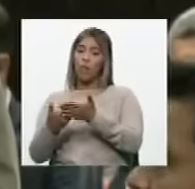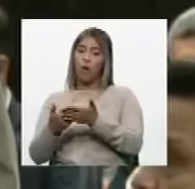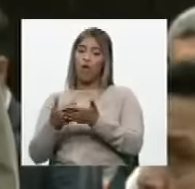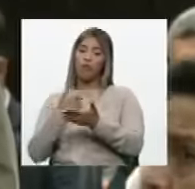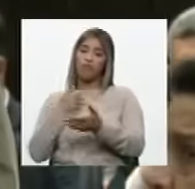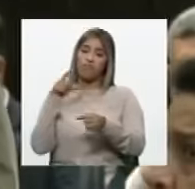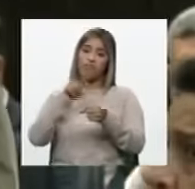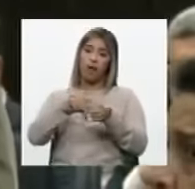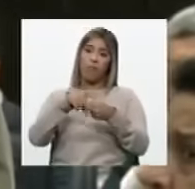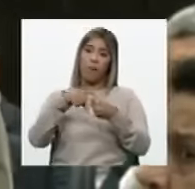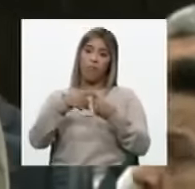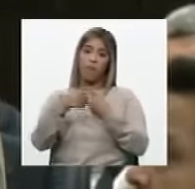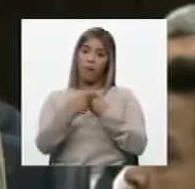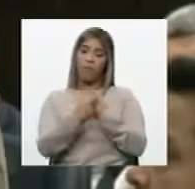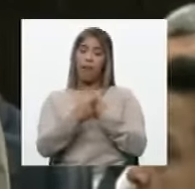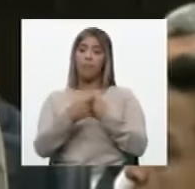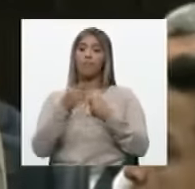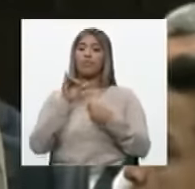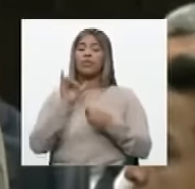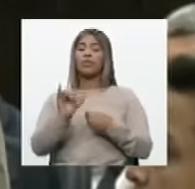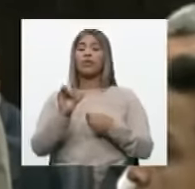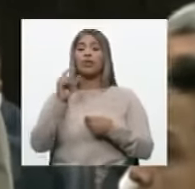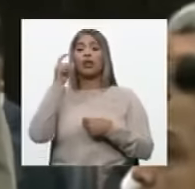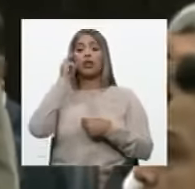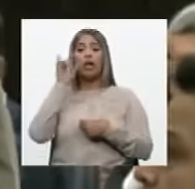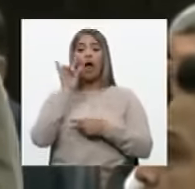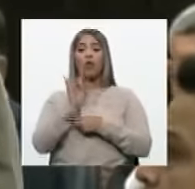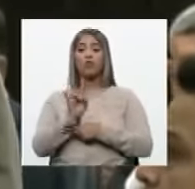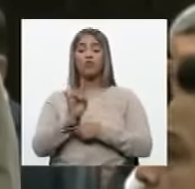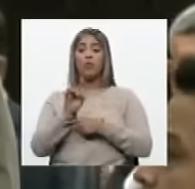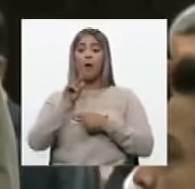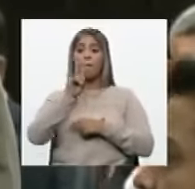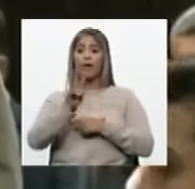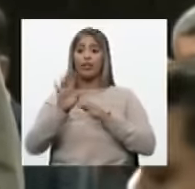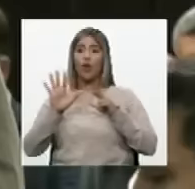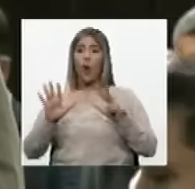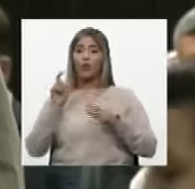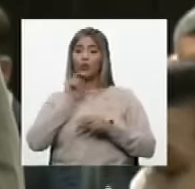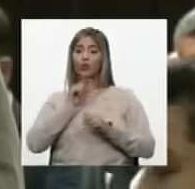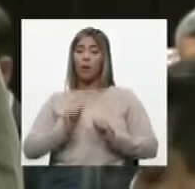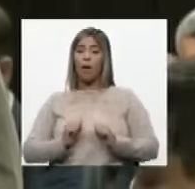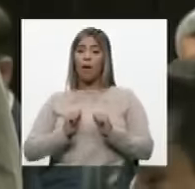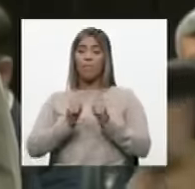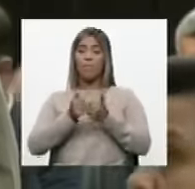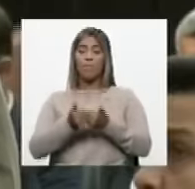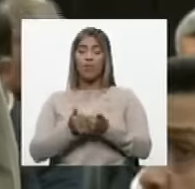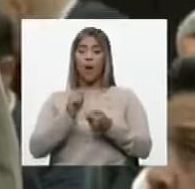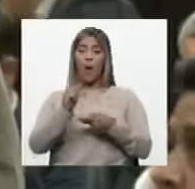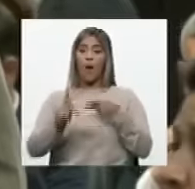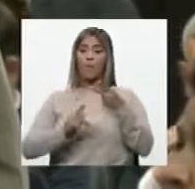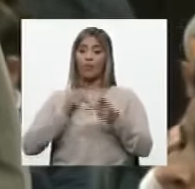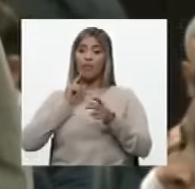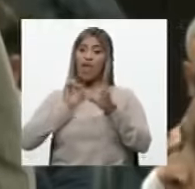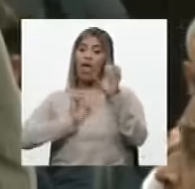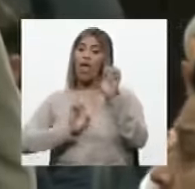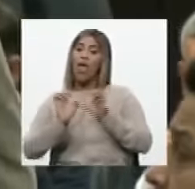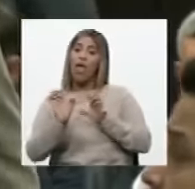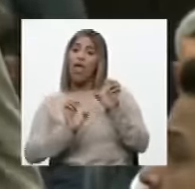medios de comunicación, y el día lunes 28 se iniciaría el proceso de